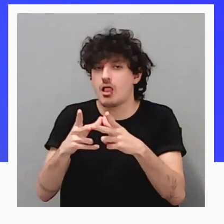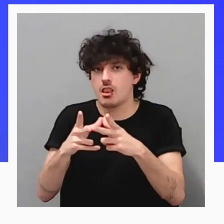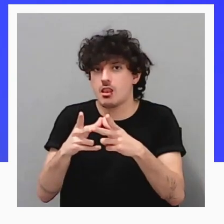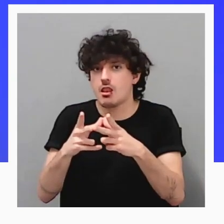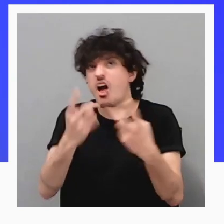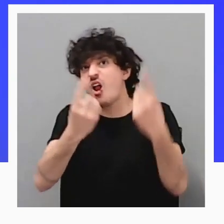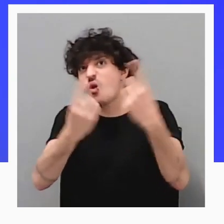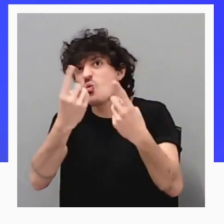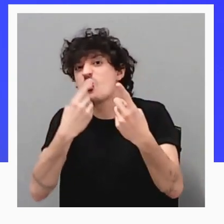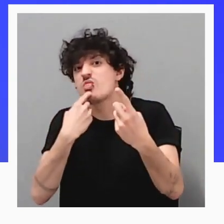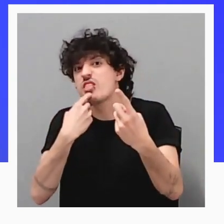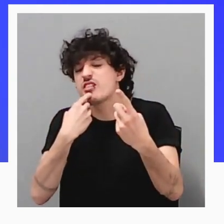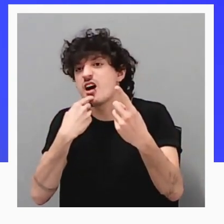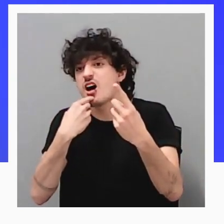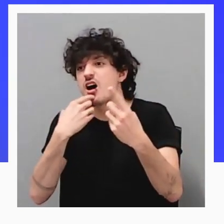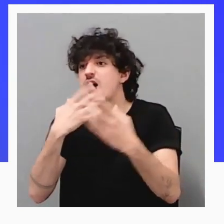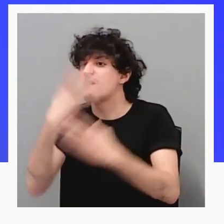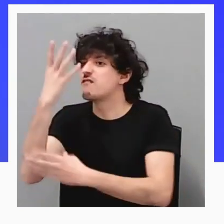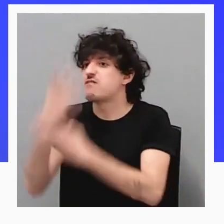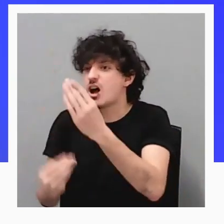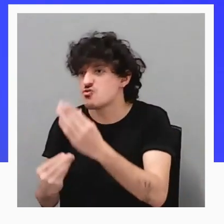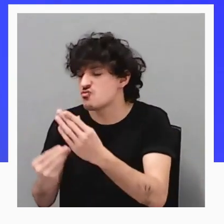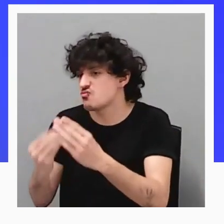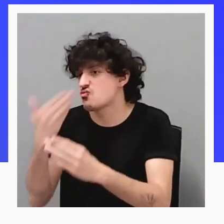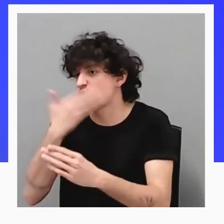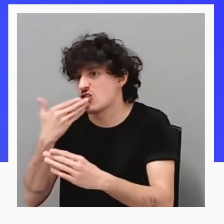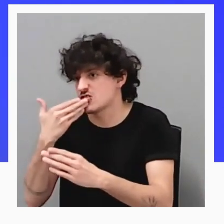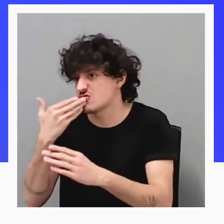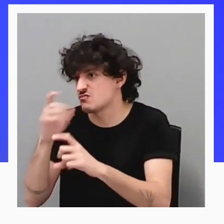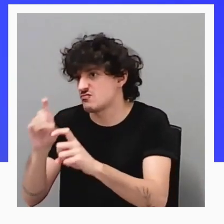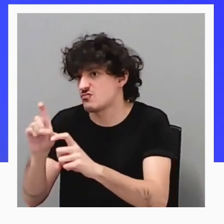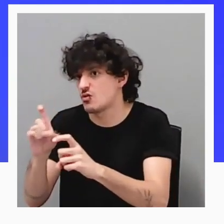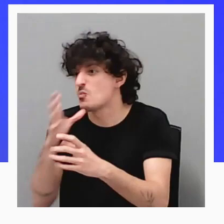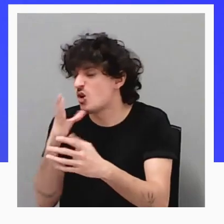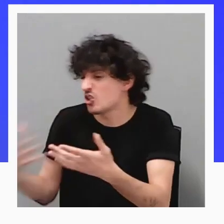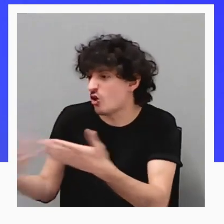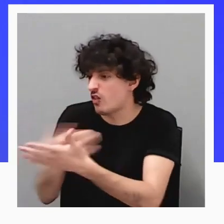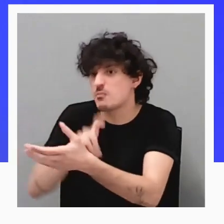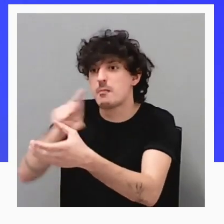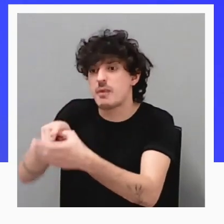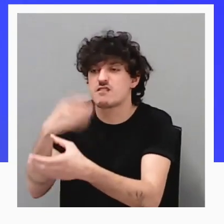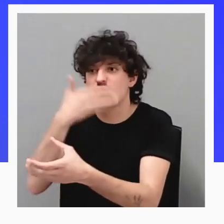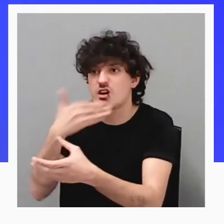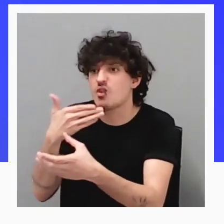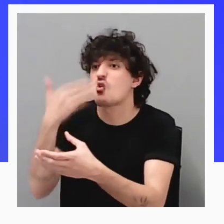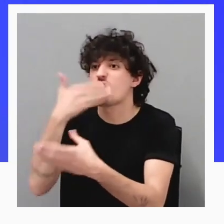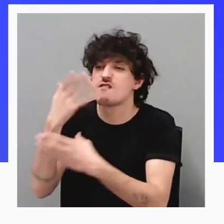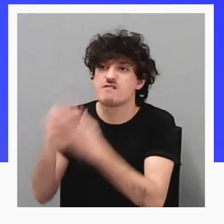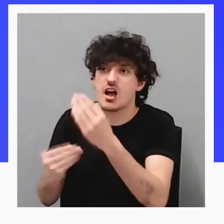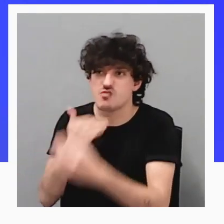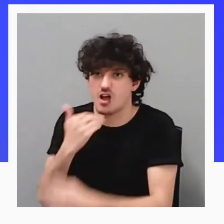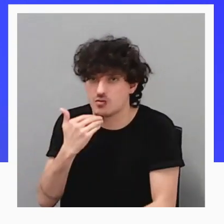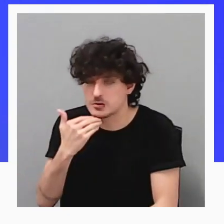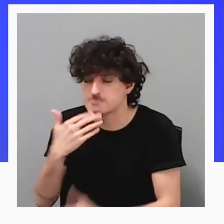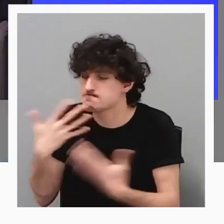fruto del insuceso escolar, porque todas esas personas han pasado por la escuela. Entonces, entre investigadores y emprendedores